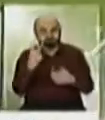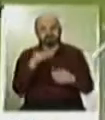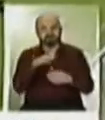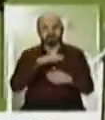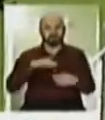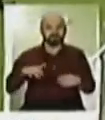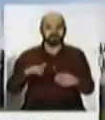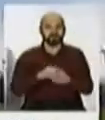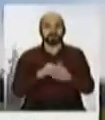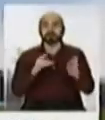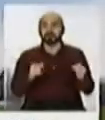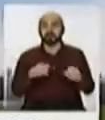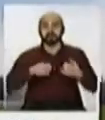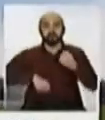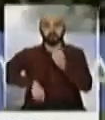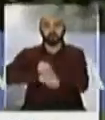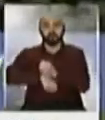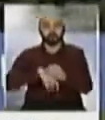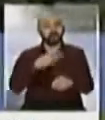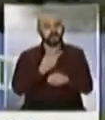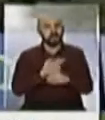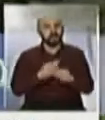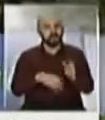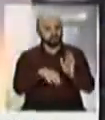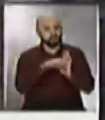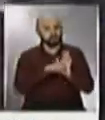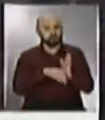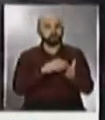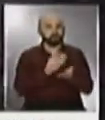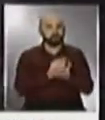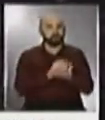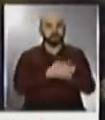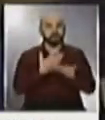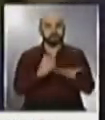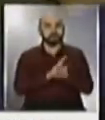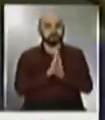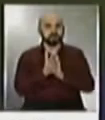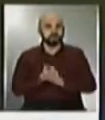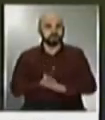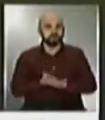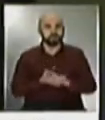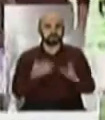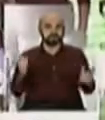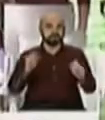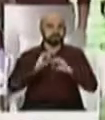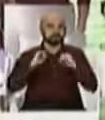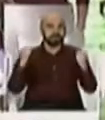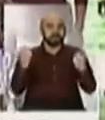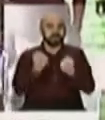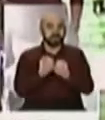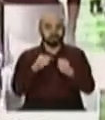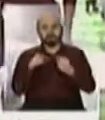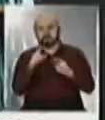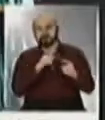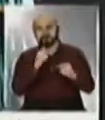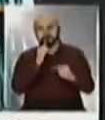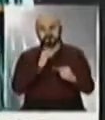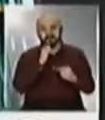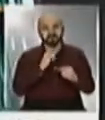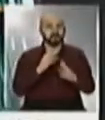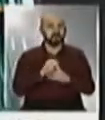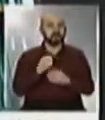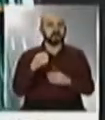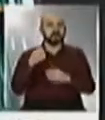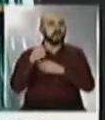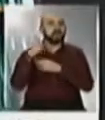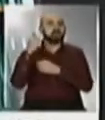Porque el fútbol tiene protocolos para todo, entrenamiento, traslado, concentraciones y estadio, solo falta el ok de la autoridad. La